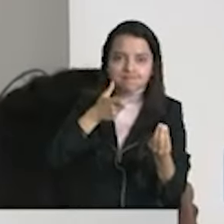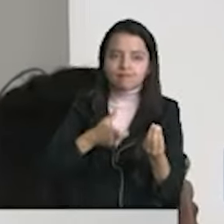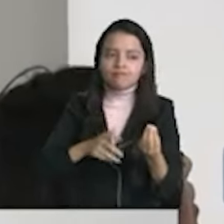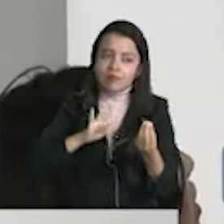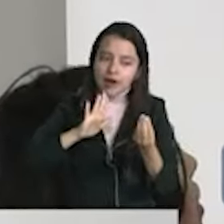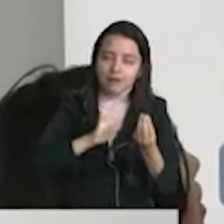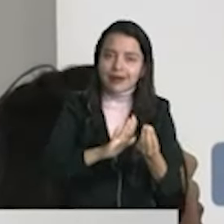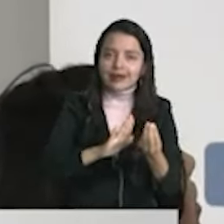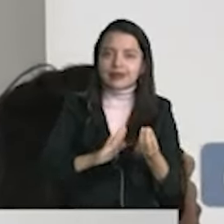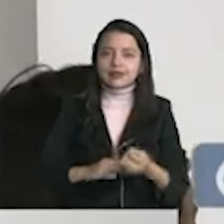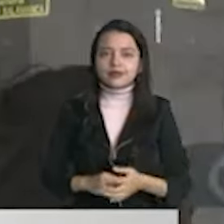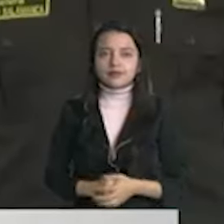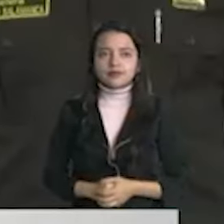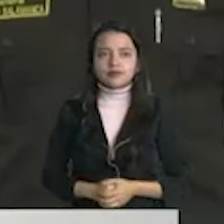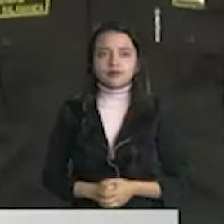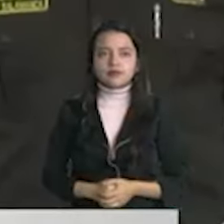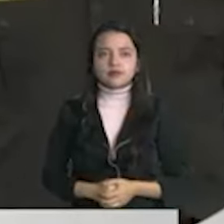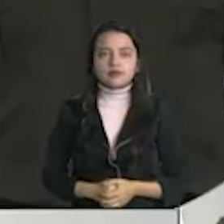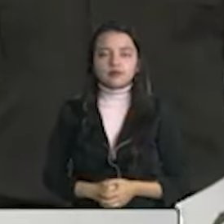las disidencias.